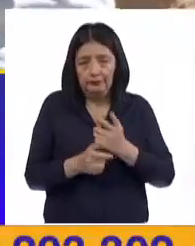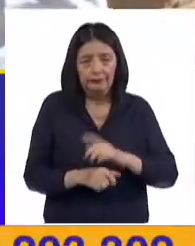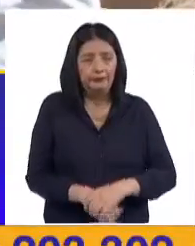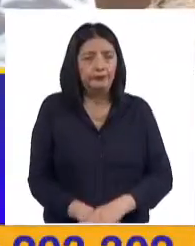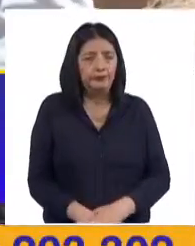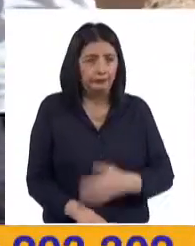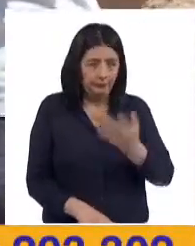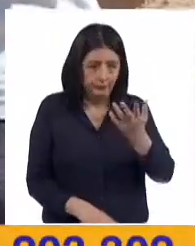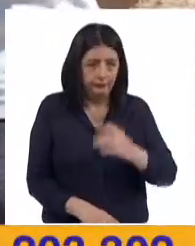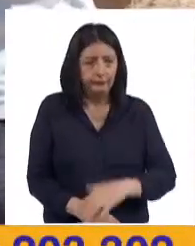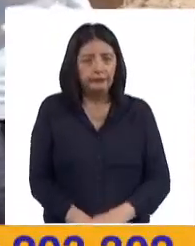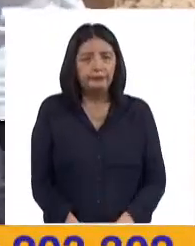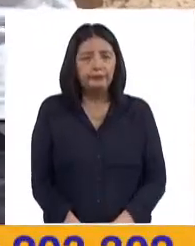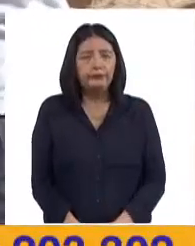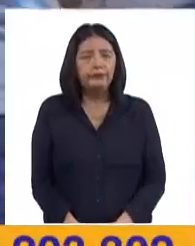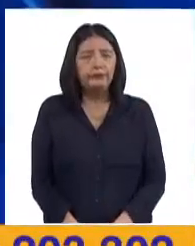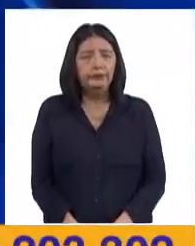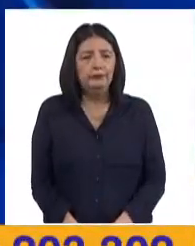Urigancho. Adelante.